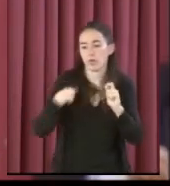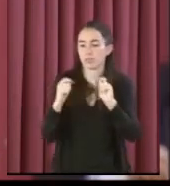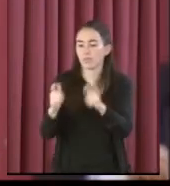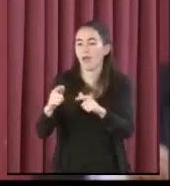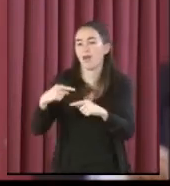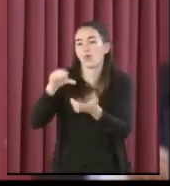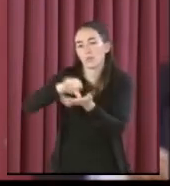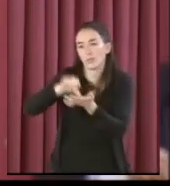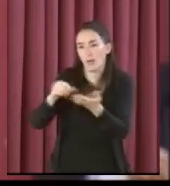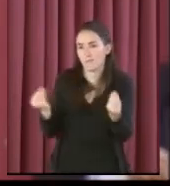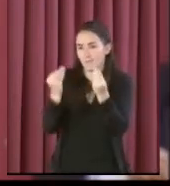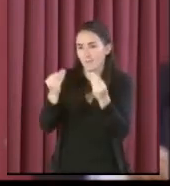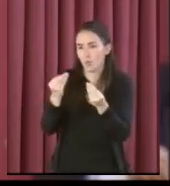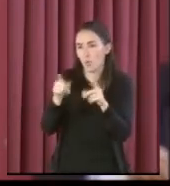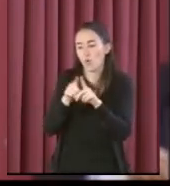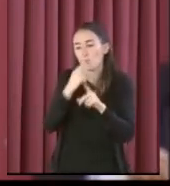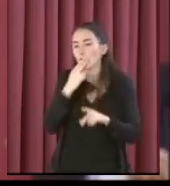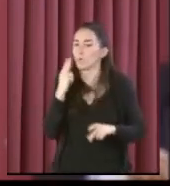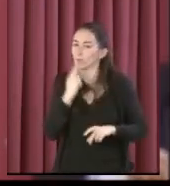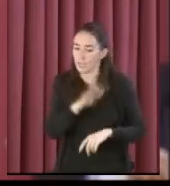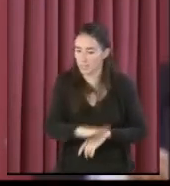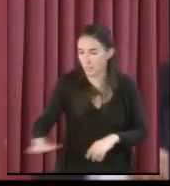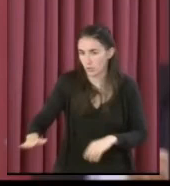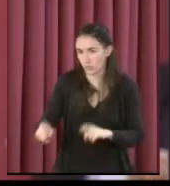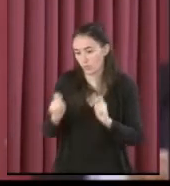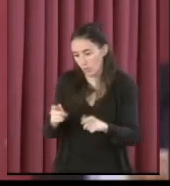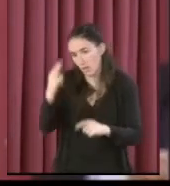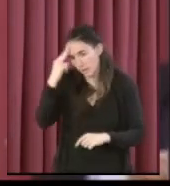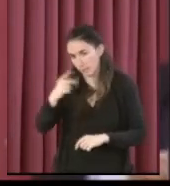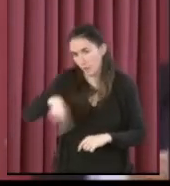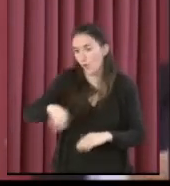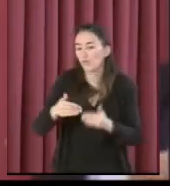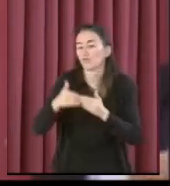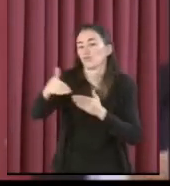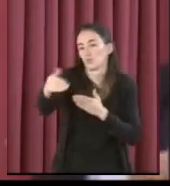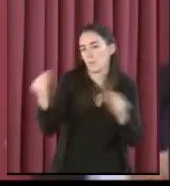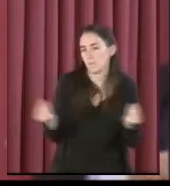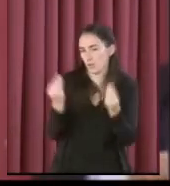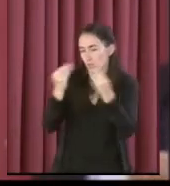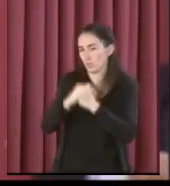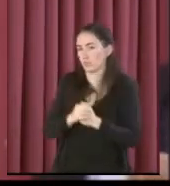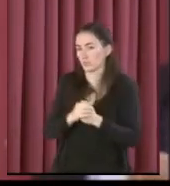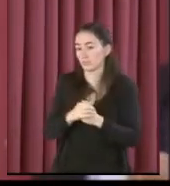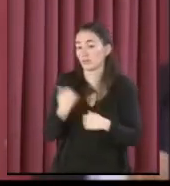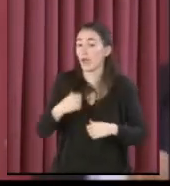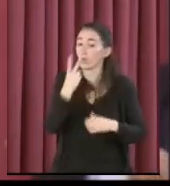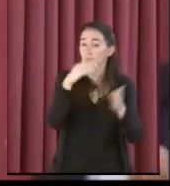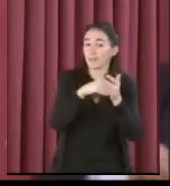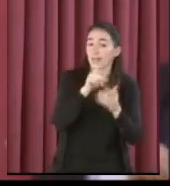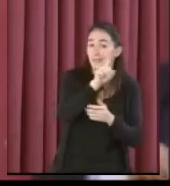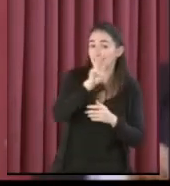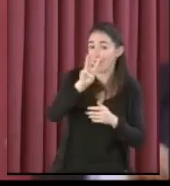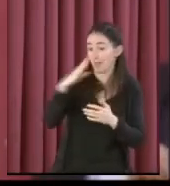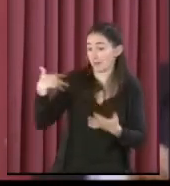del cambio climático, batalla que se ganará en las zonas urbanas, en las ciudades. Desde 2013 hemos asumido el Pacto de